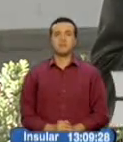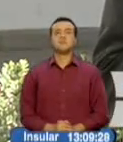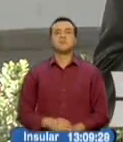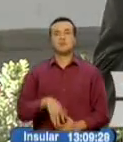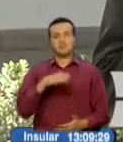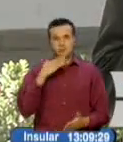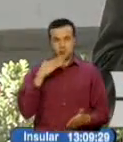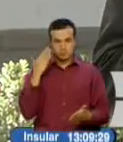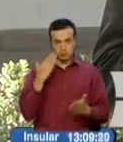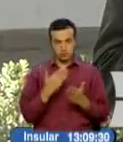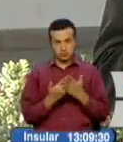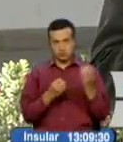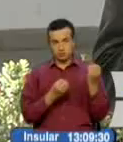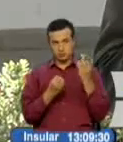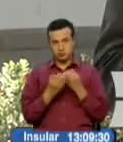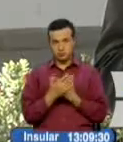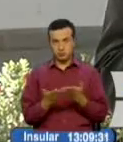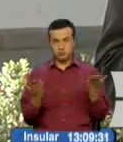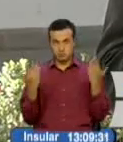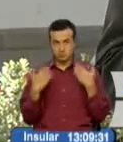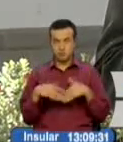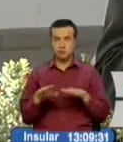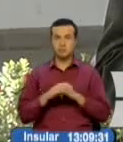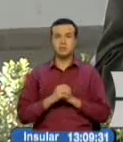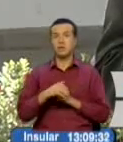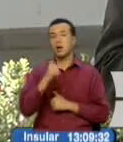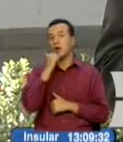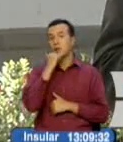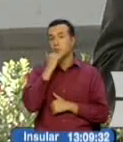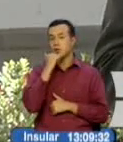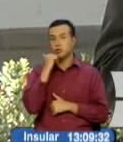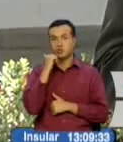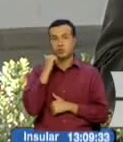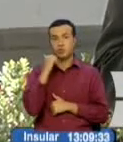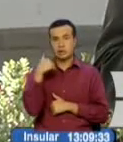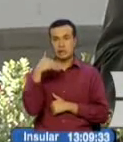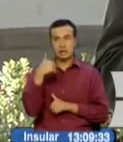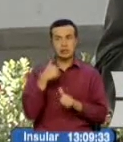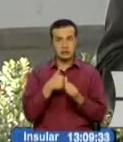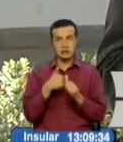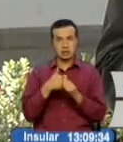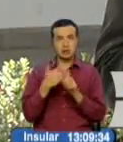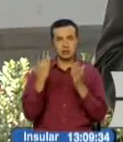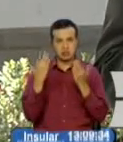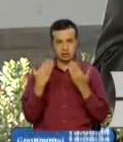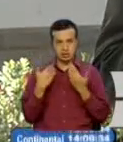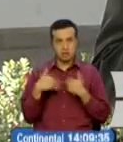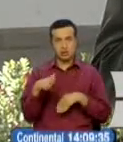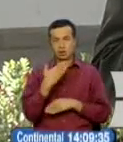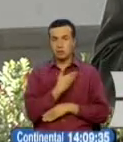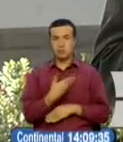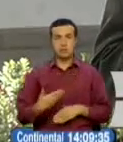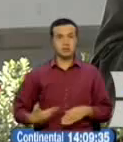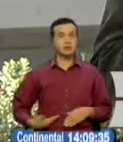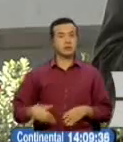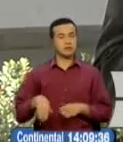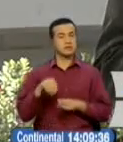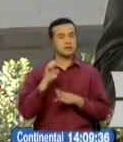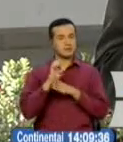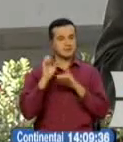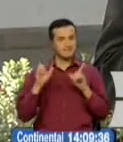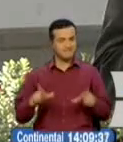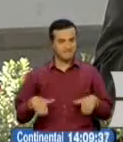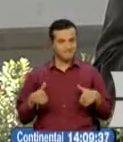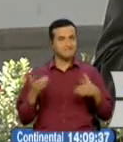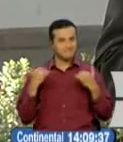Gracias, Olga, por esos detalles. Yo les cuento que luego del almuerzo que terminará en los próximos minutos, el presidente de la República, Lenín